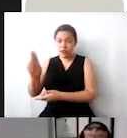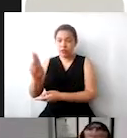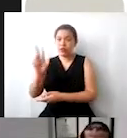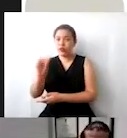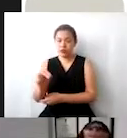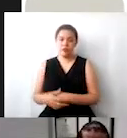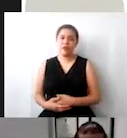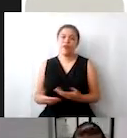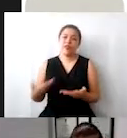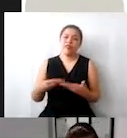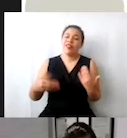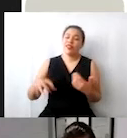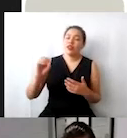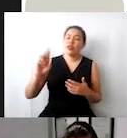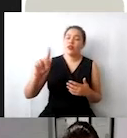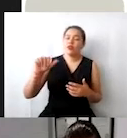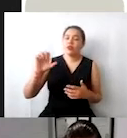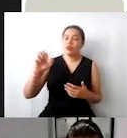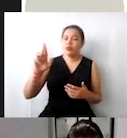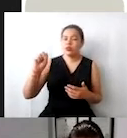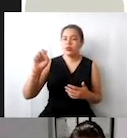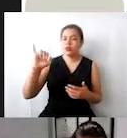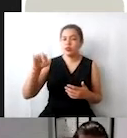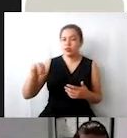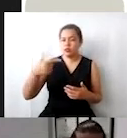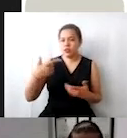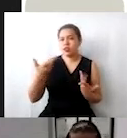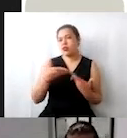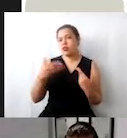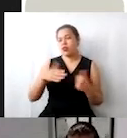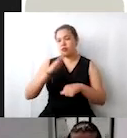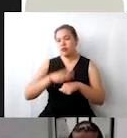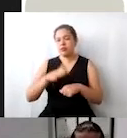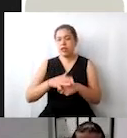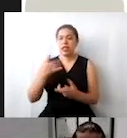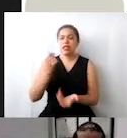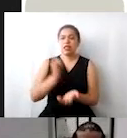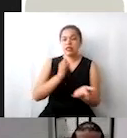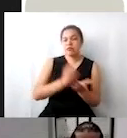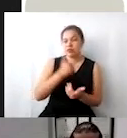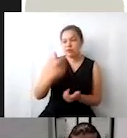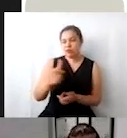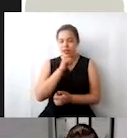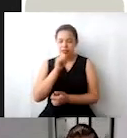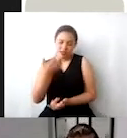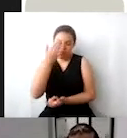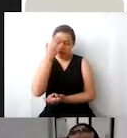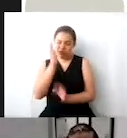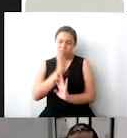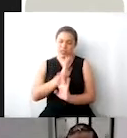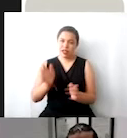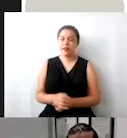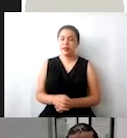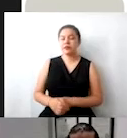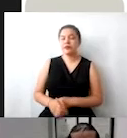recurrió mucho al tema de outsourcing y de ahí empezaron a hacer más cosas, ¿no? Del tema de evasión de impuestos y todo lo que conocemos. Pero la